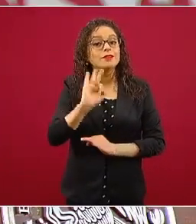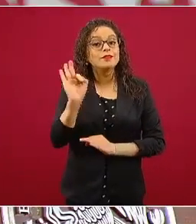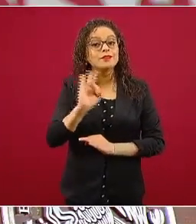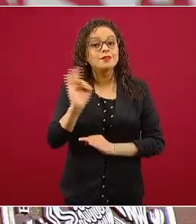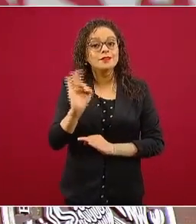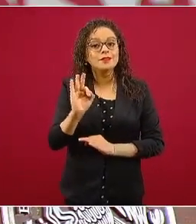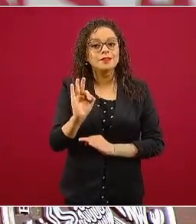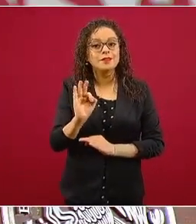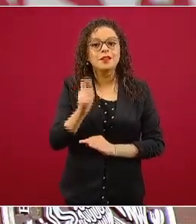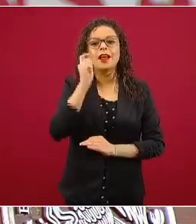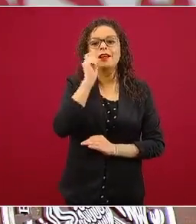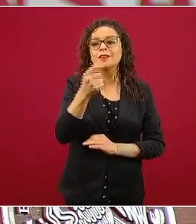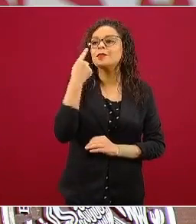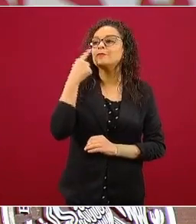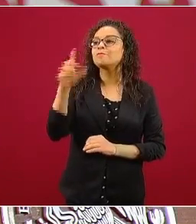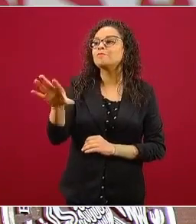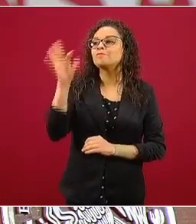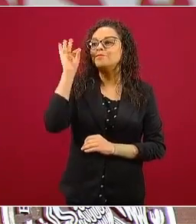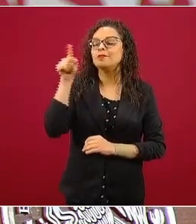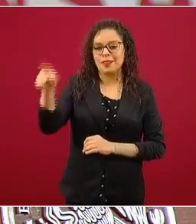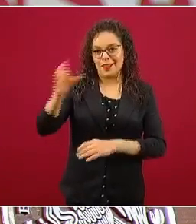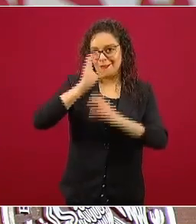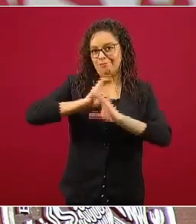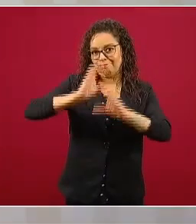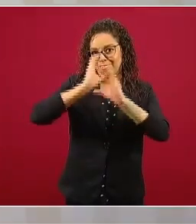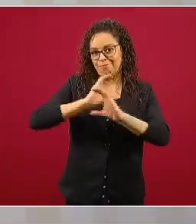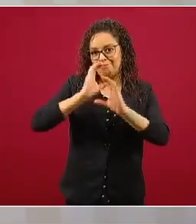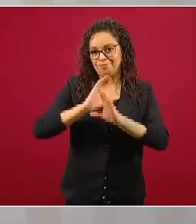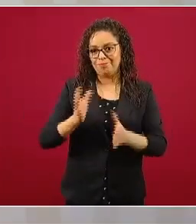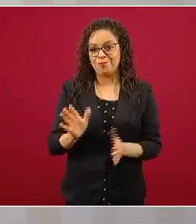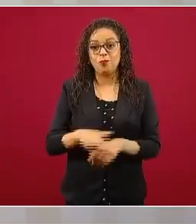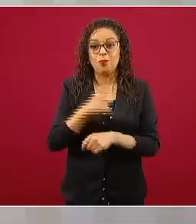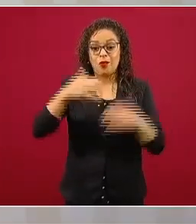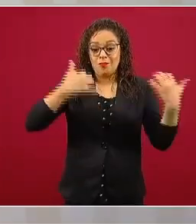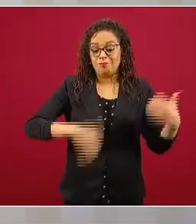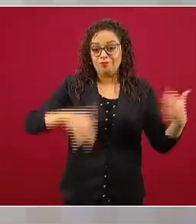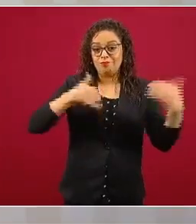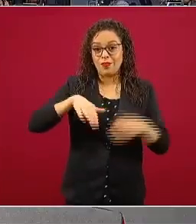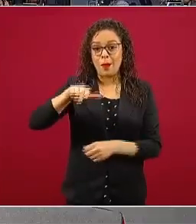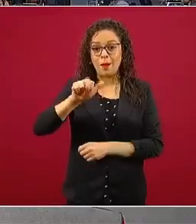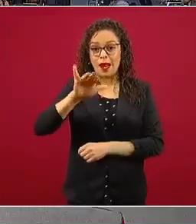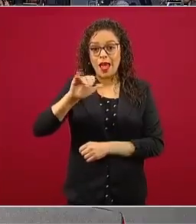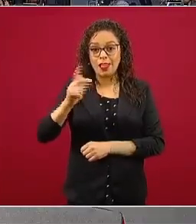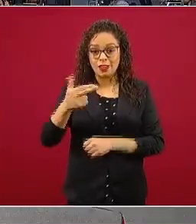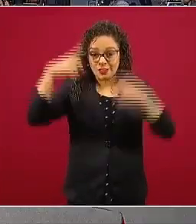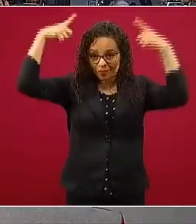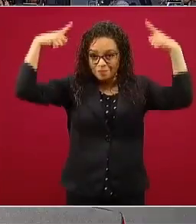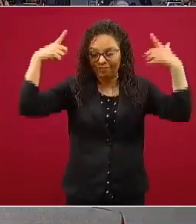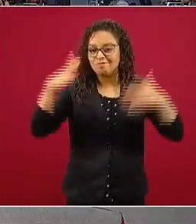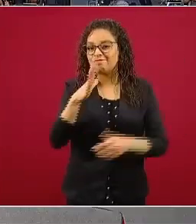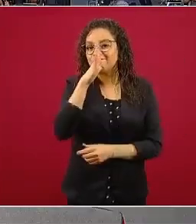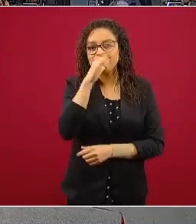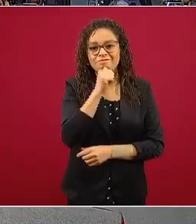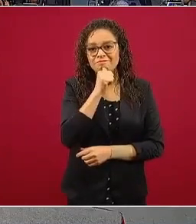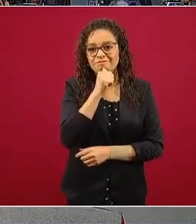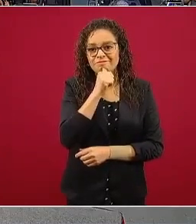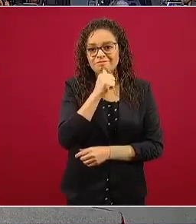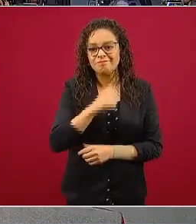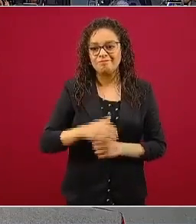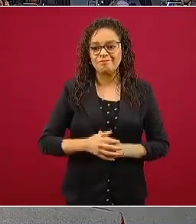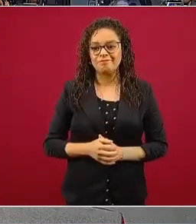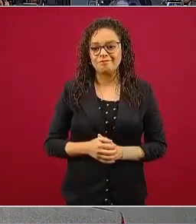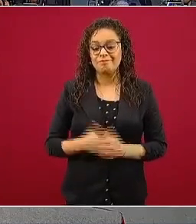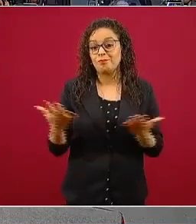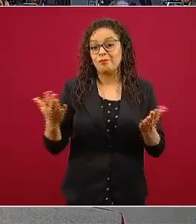conseguimos a alguien que la cante. No se puede tampoco los mariachis, bueno, solo con